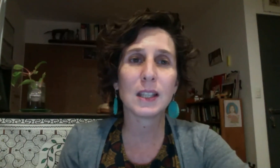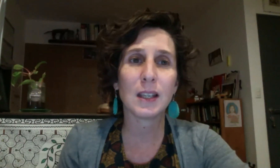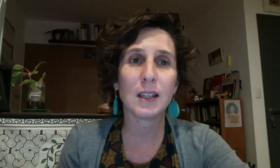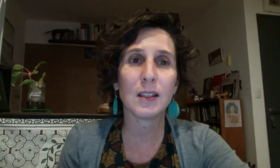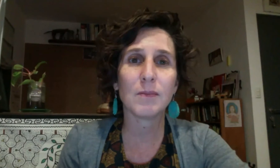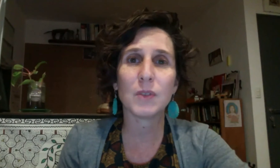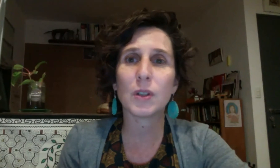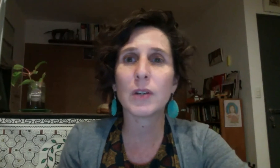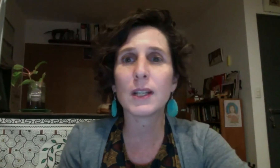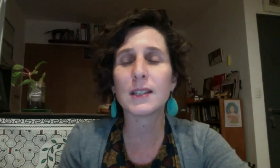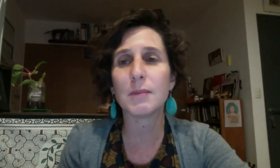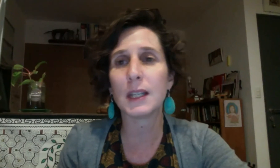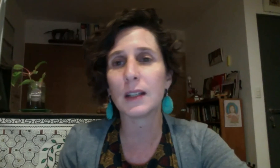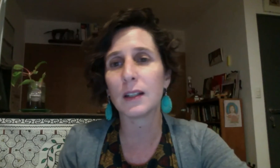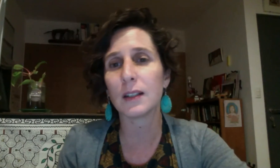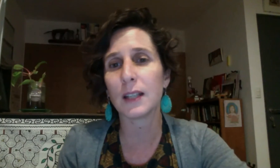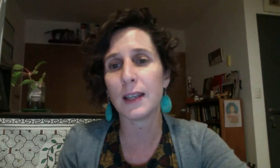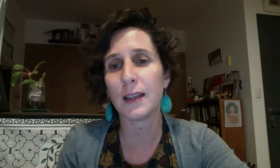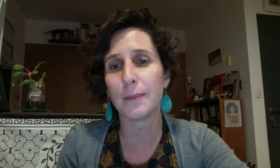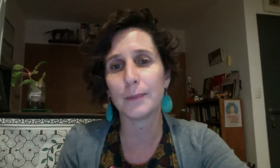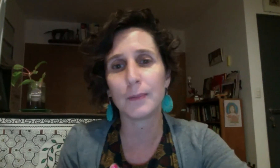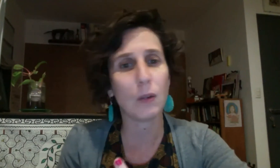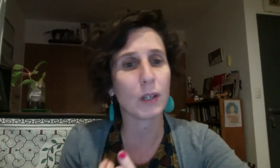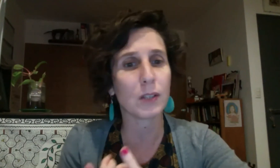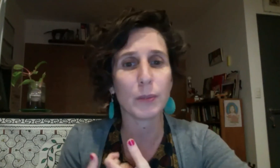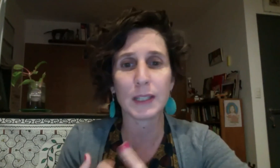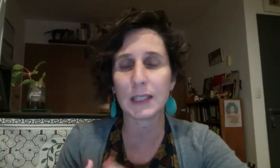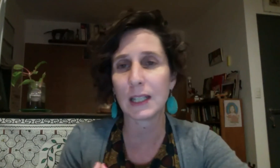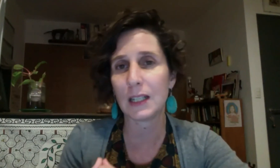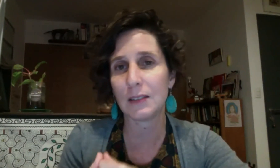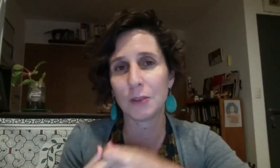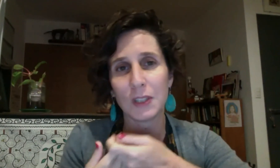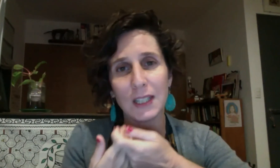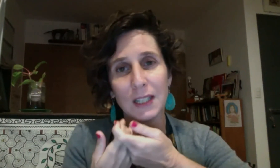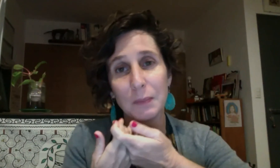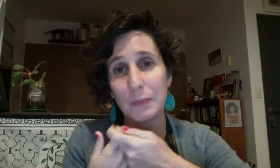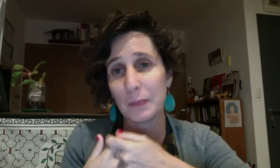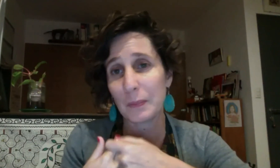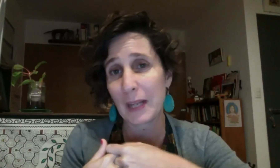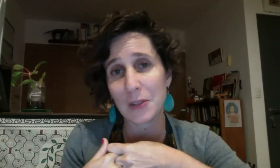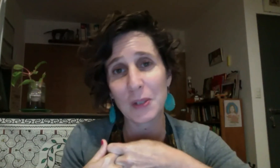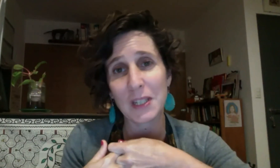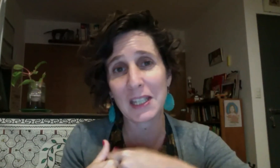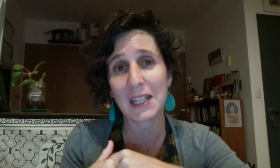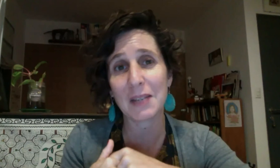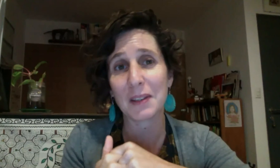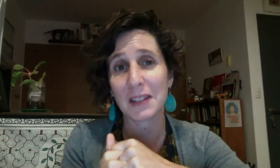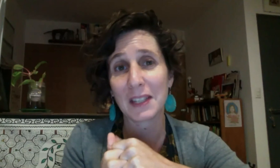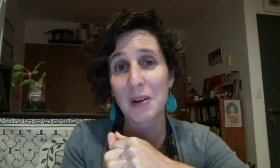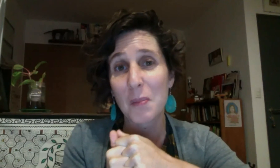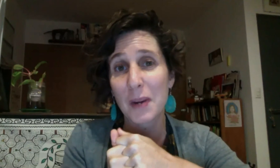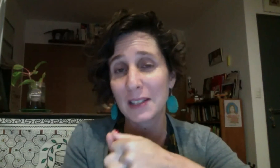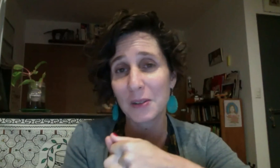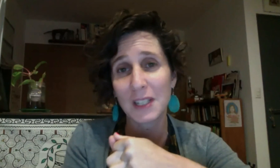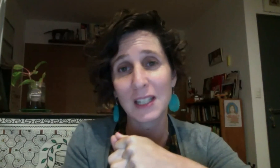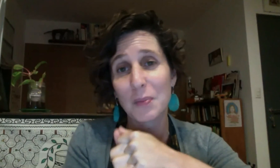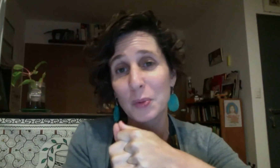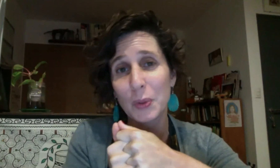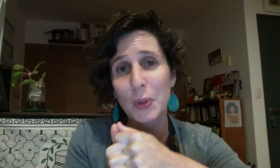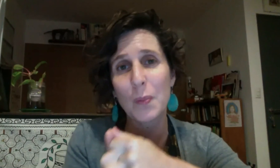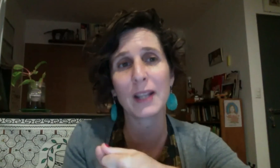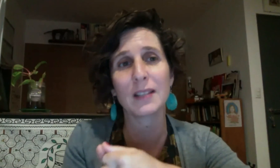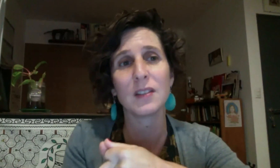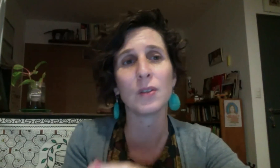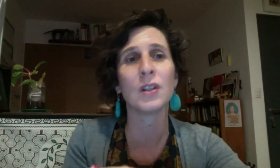Entonces, yo creo que si bien la educación presencial no tiene precio, ni tiene comparación, ni tiene